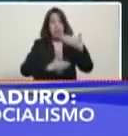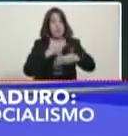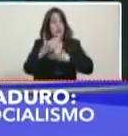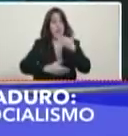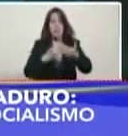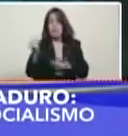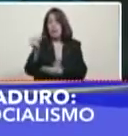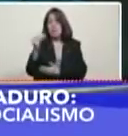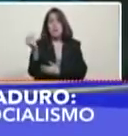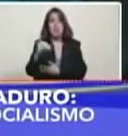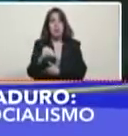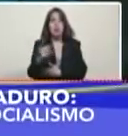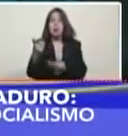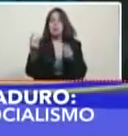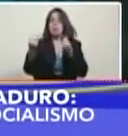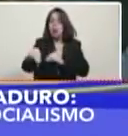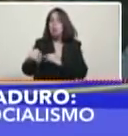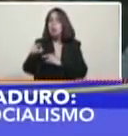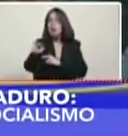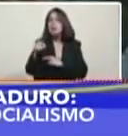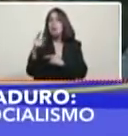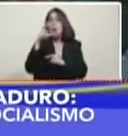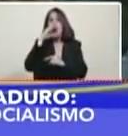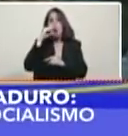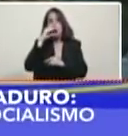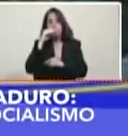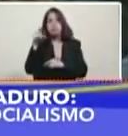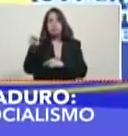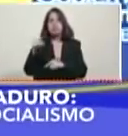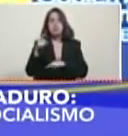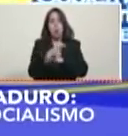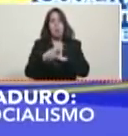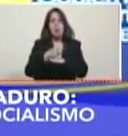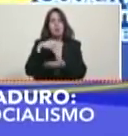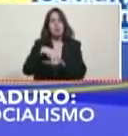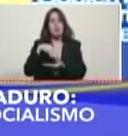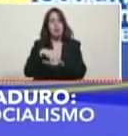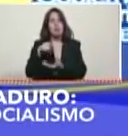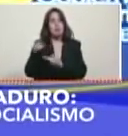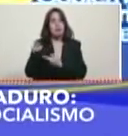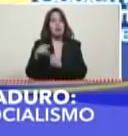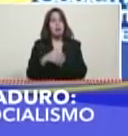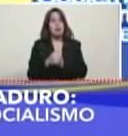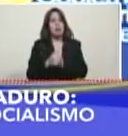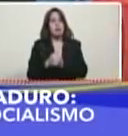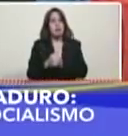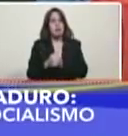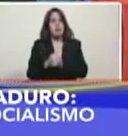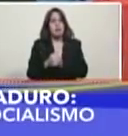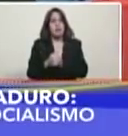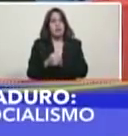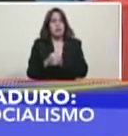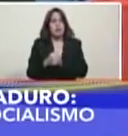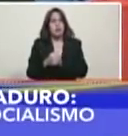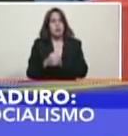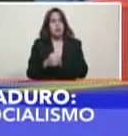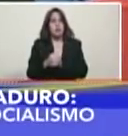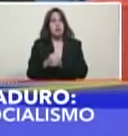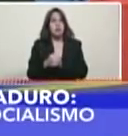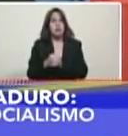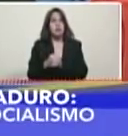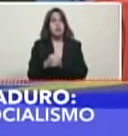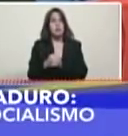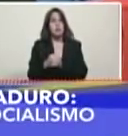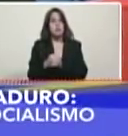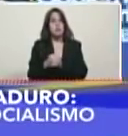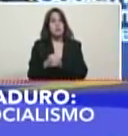Estoy de acuerdo con el gobernador, don Héctor Rodríguez Castro. Hay que acortar,